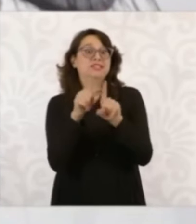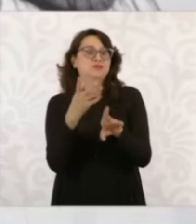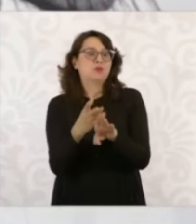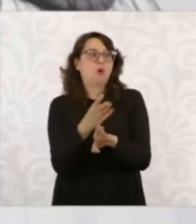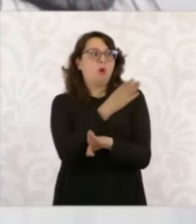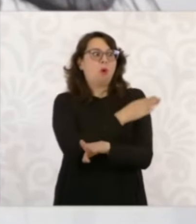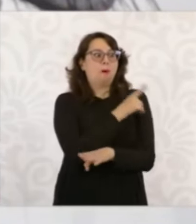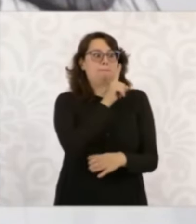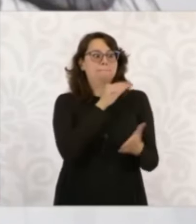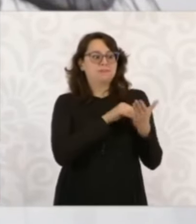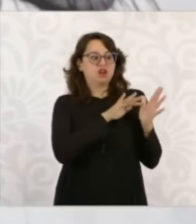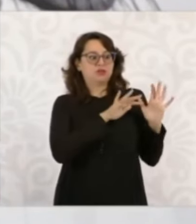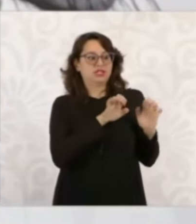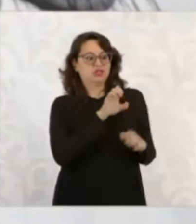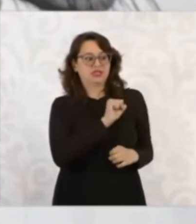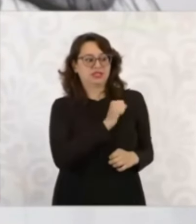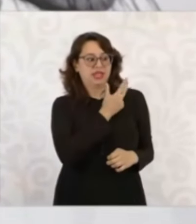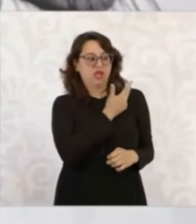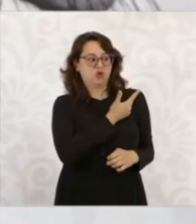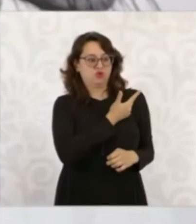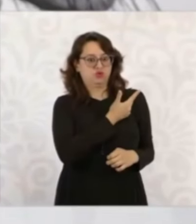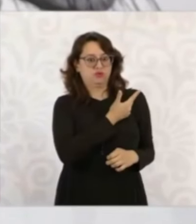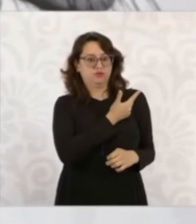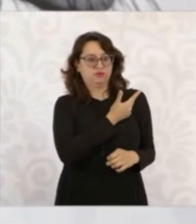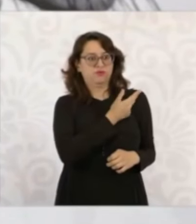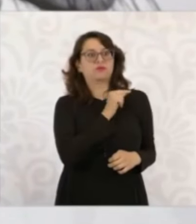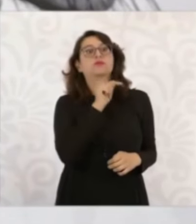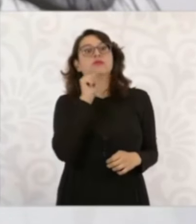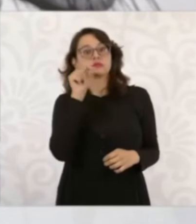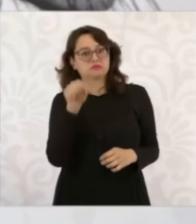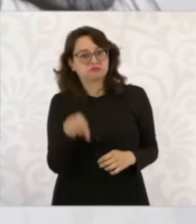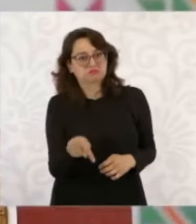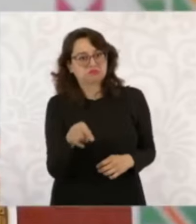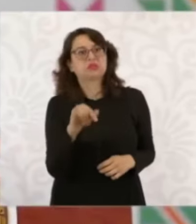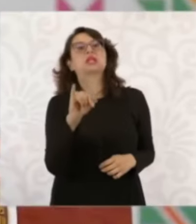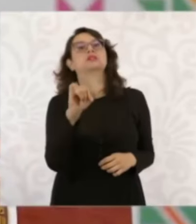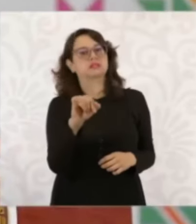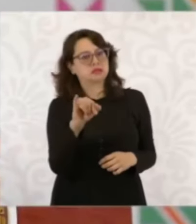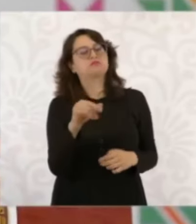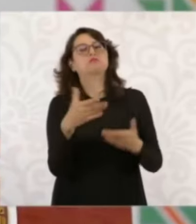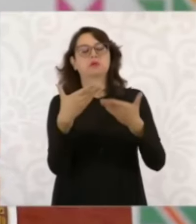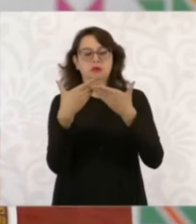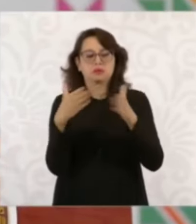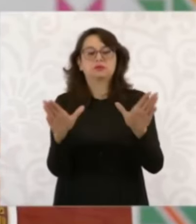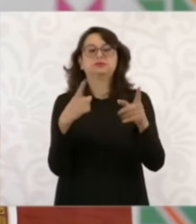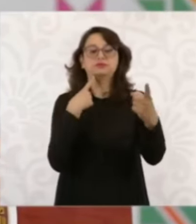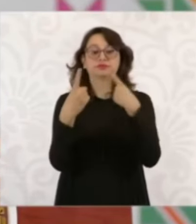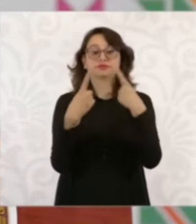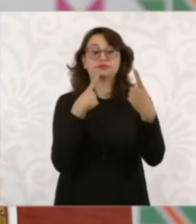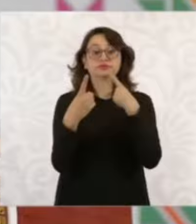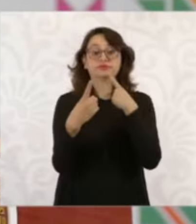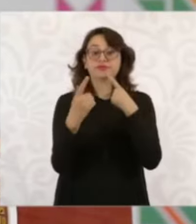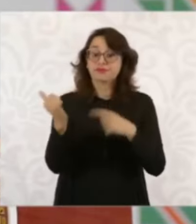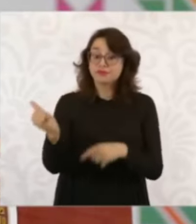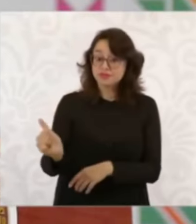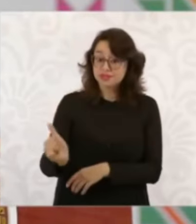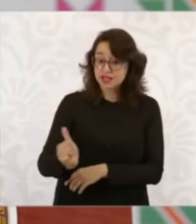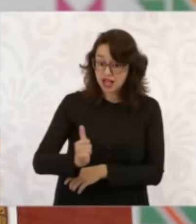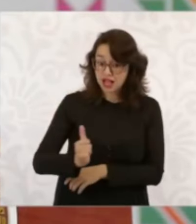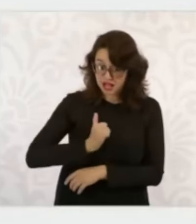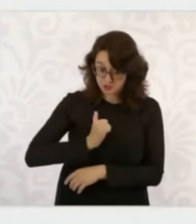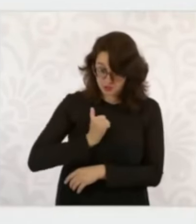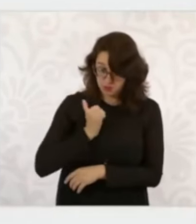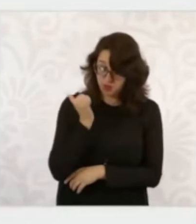y en el caso del movimiento del CEU se dio. Por cierto, aprovechando, muchos de